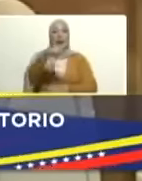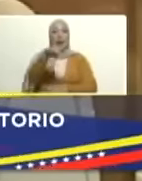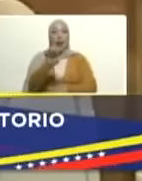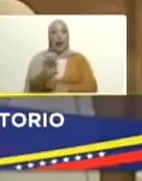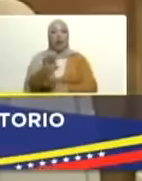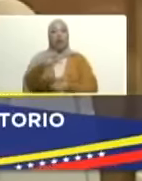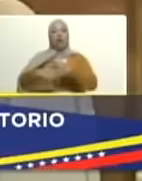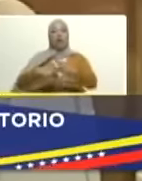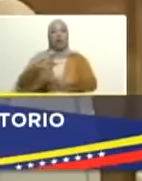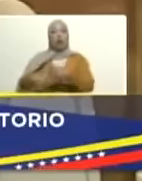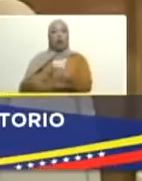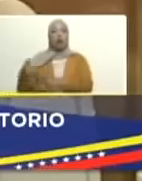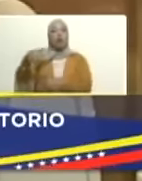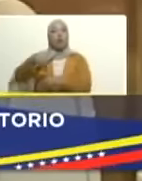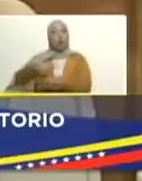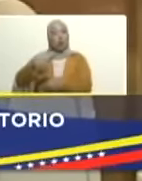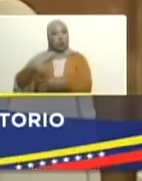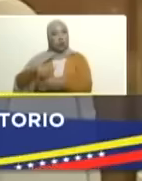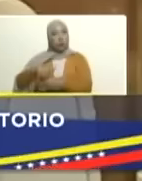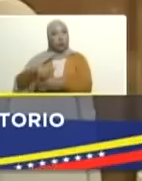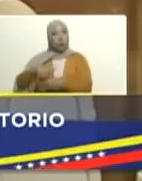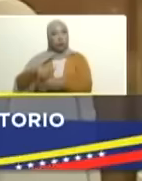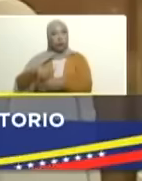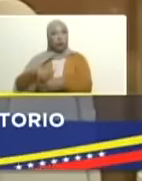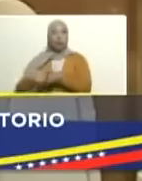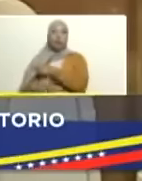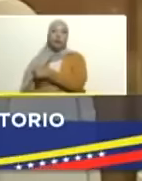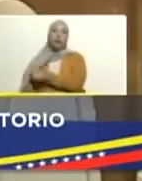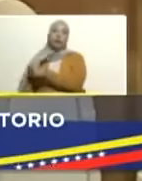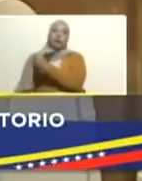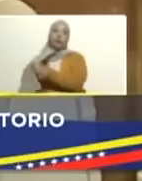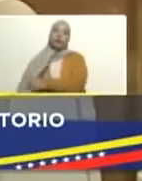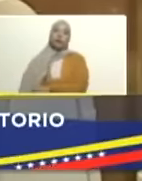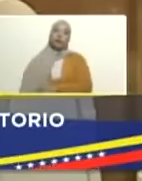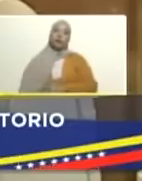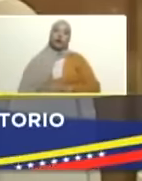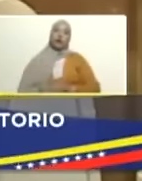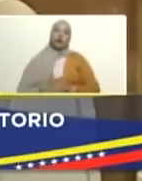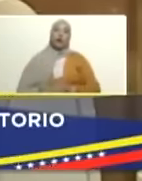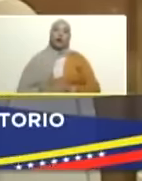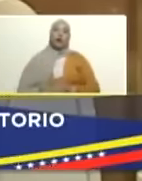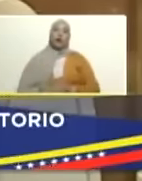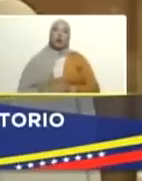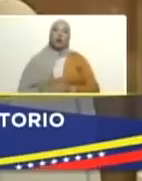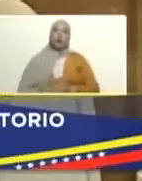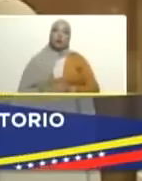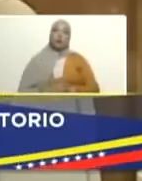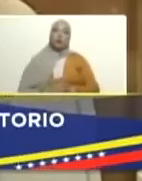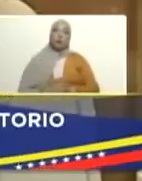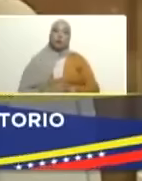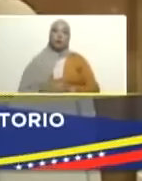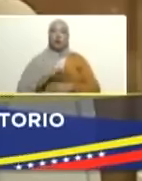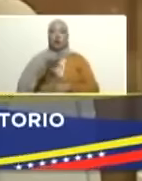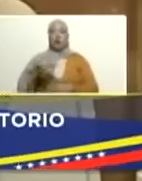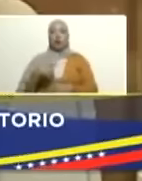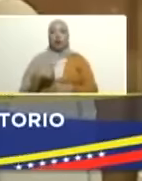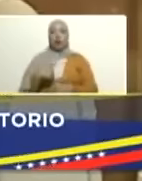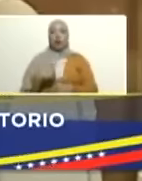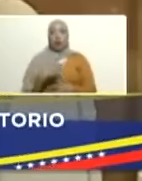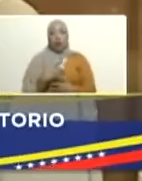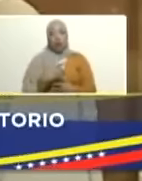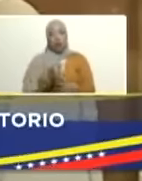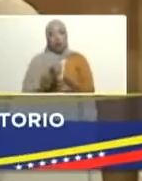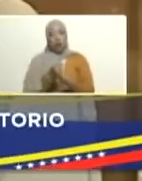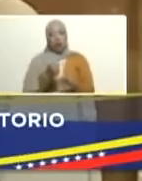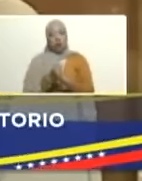importante es que las partes ratificamos nuestra intención